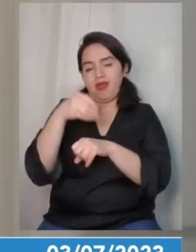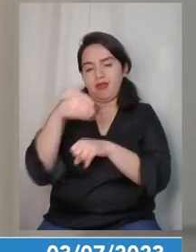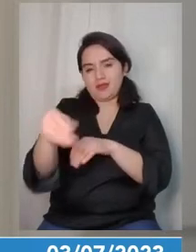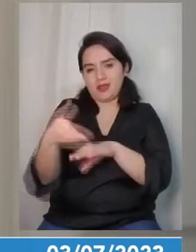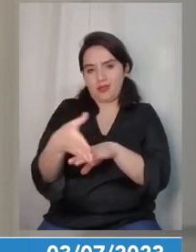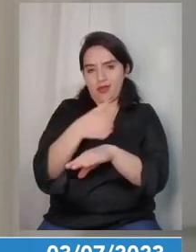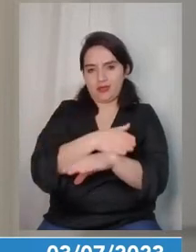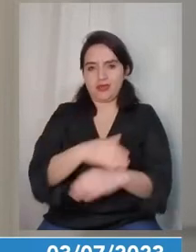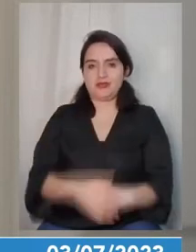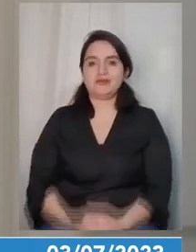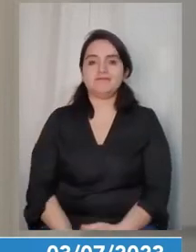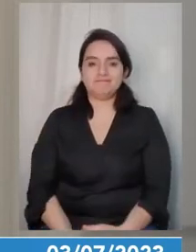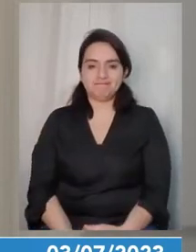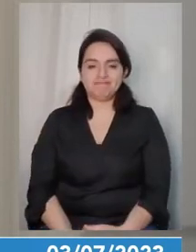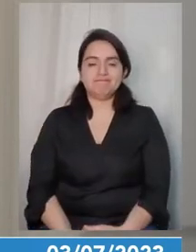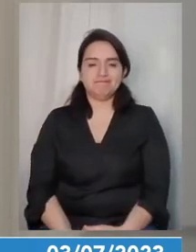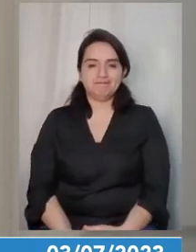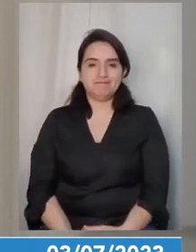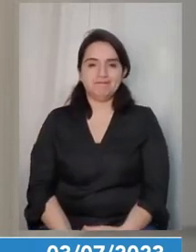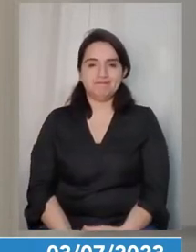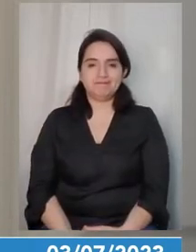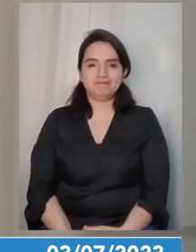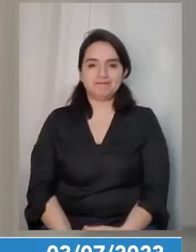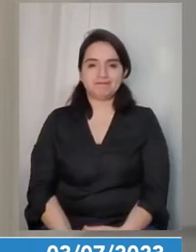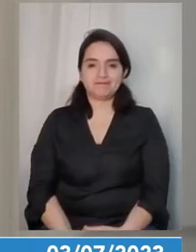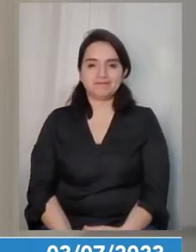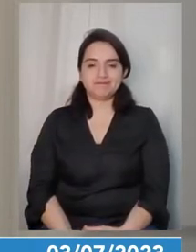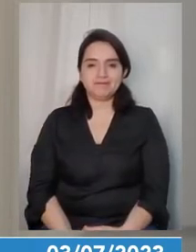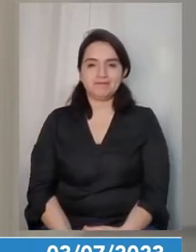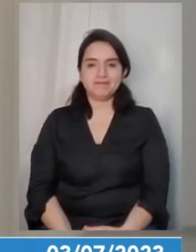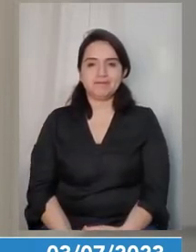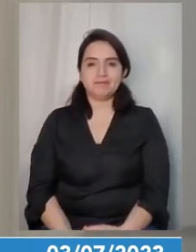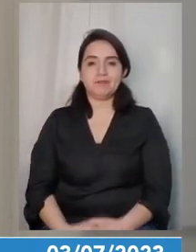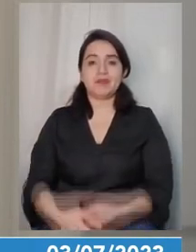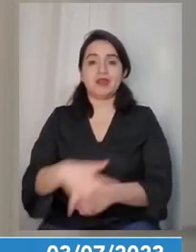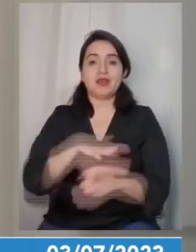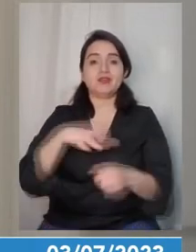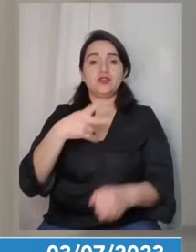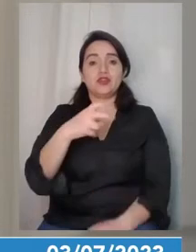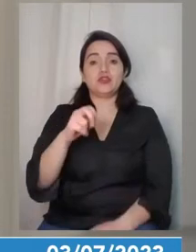En el caso del